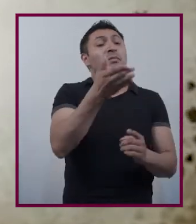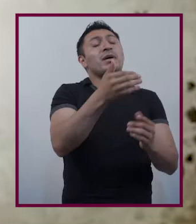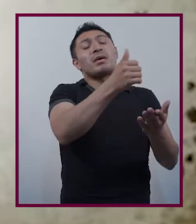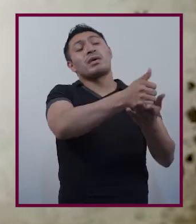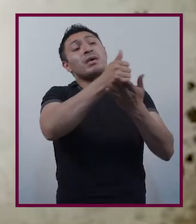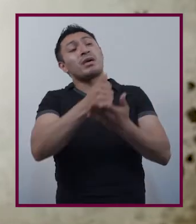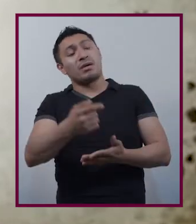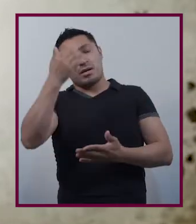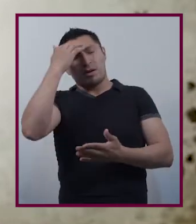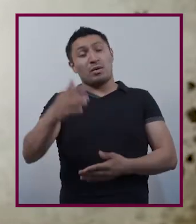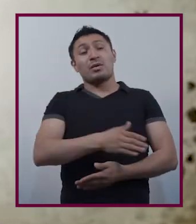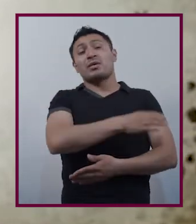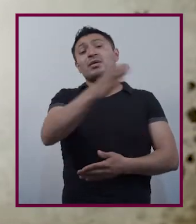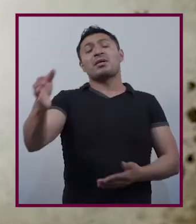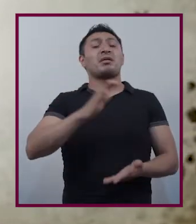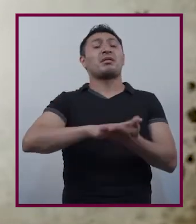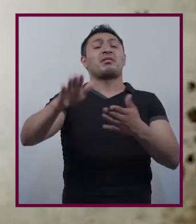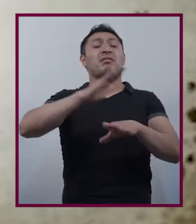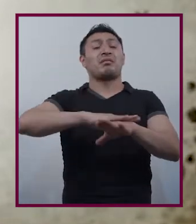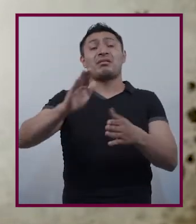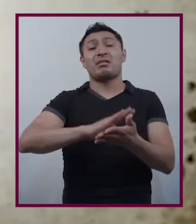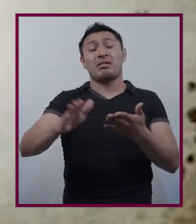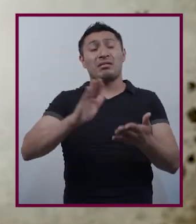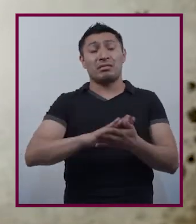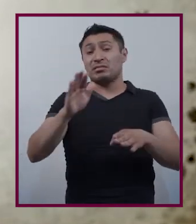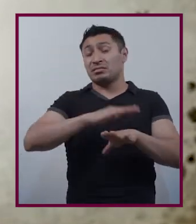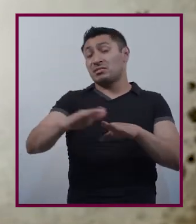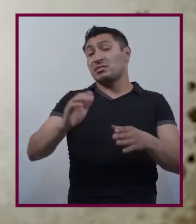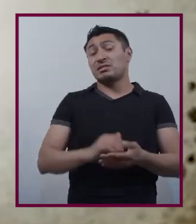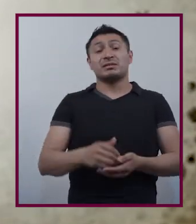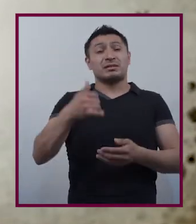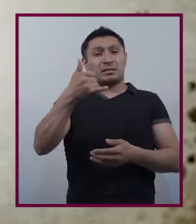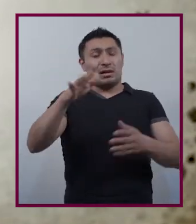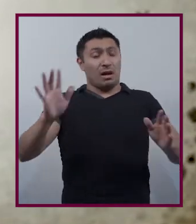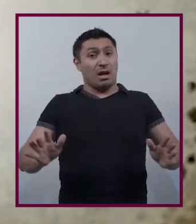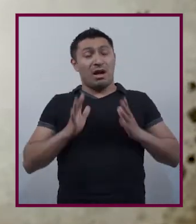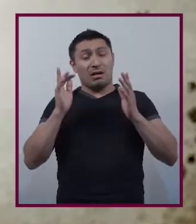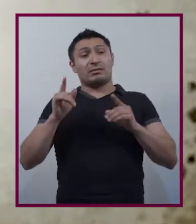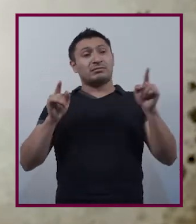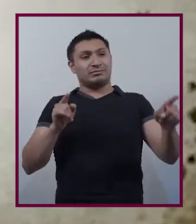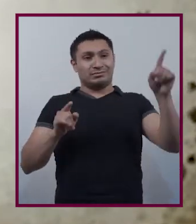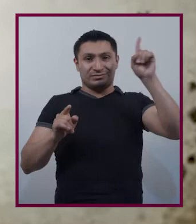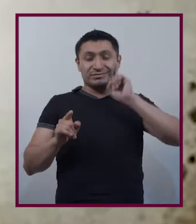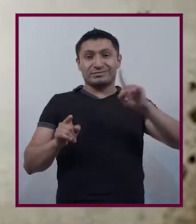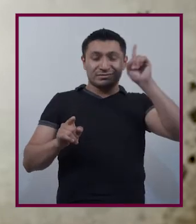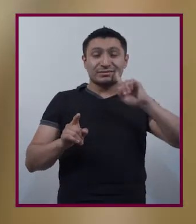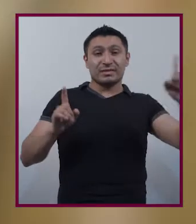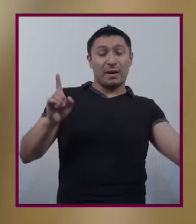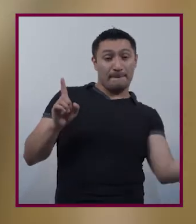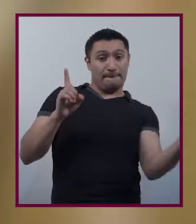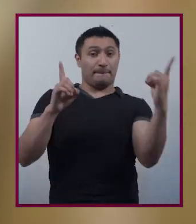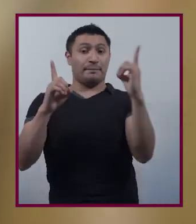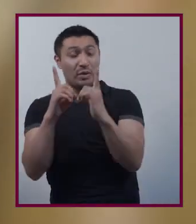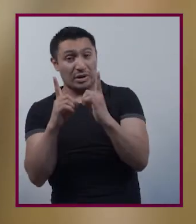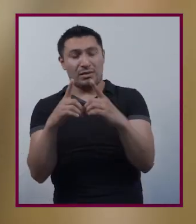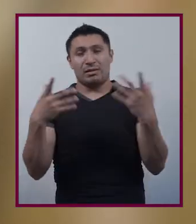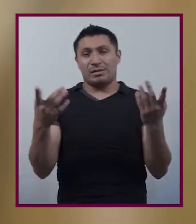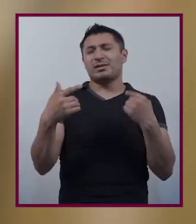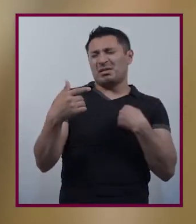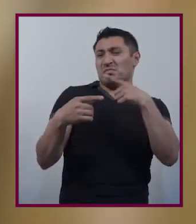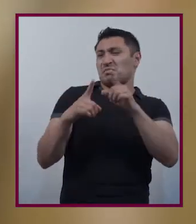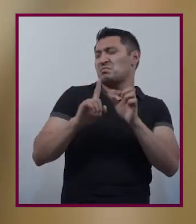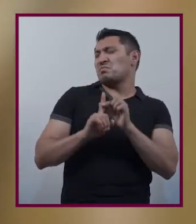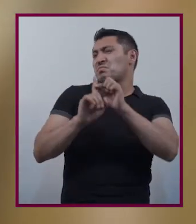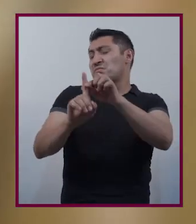conocer algunos plantíos de nopal y la grana cochinilla, y que sorpresivamente ella se posó frente a él y se ofreció